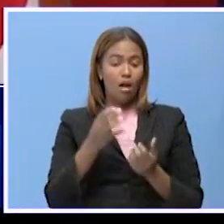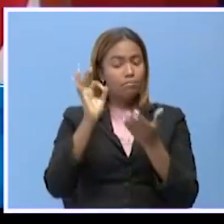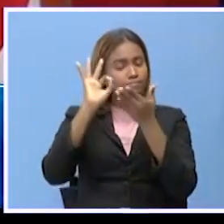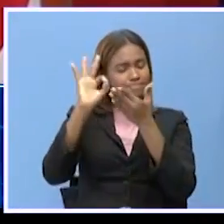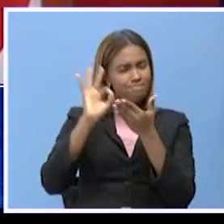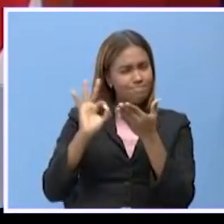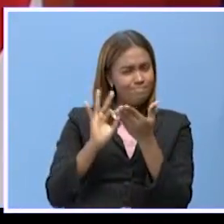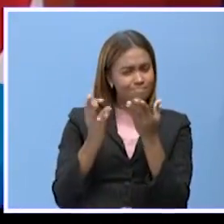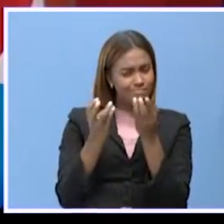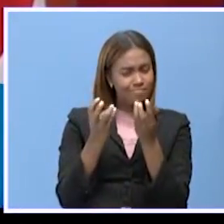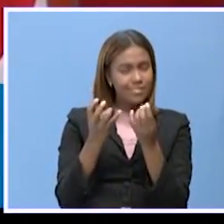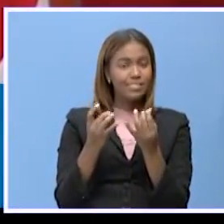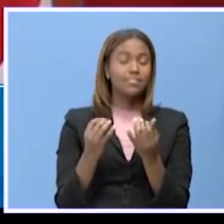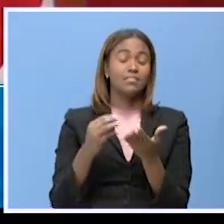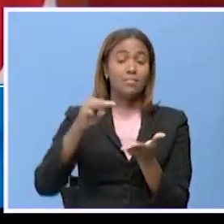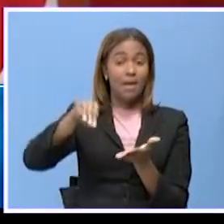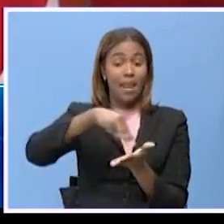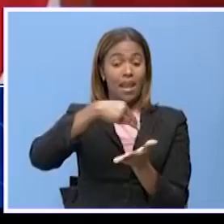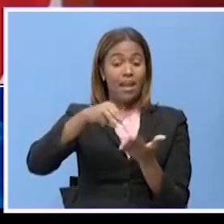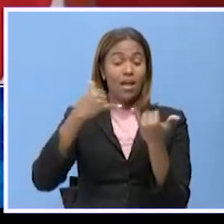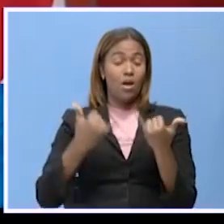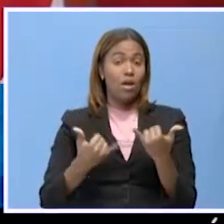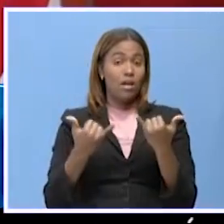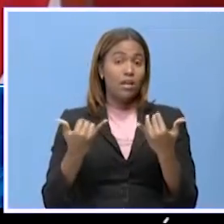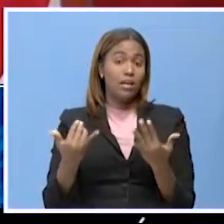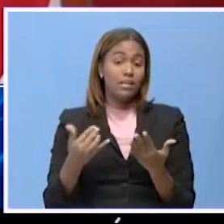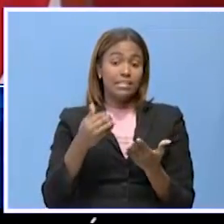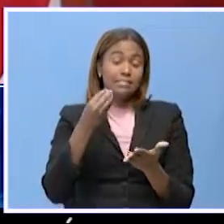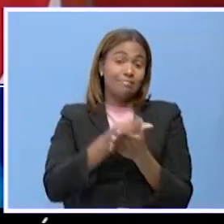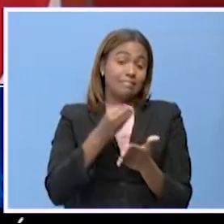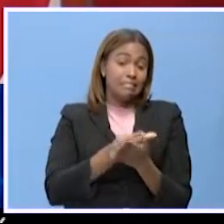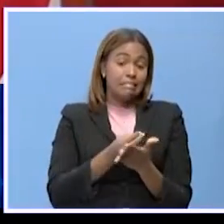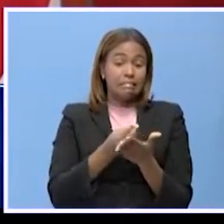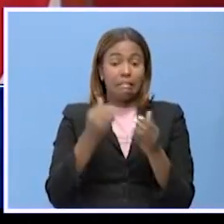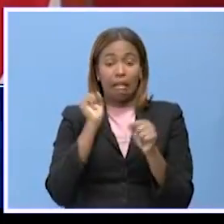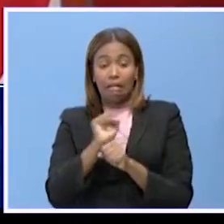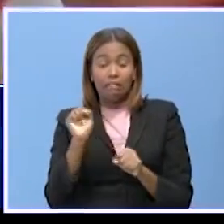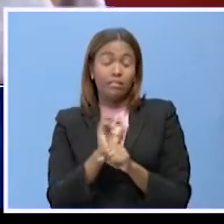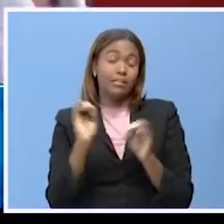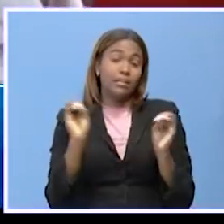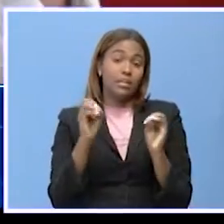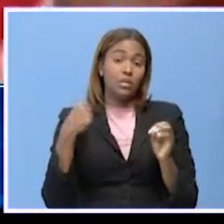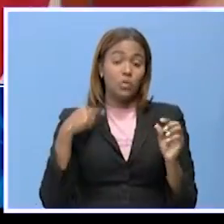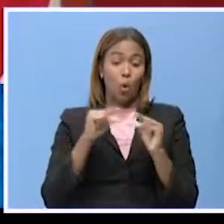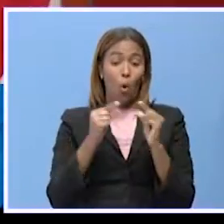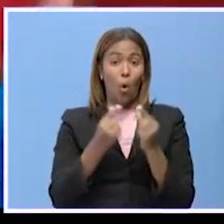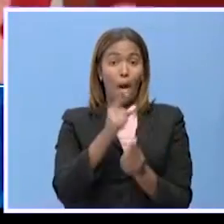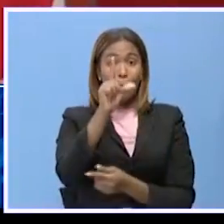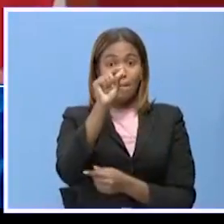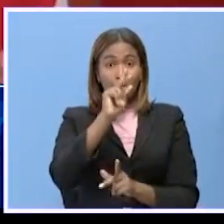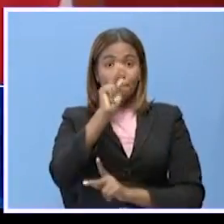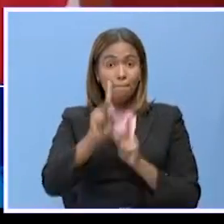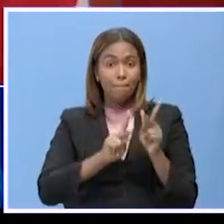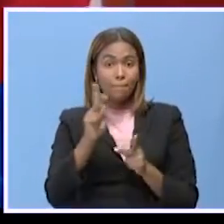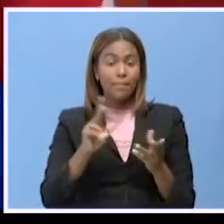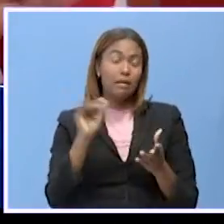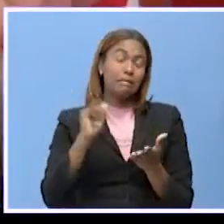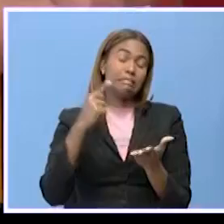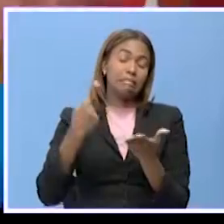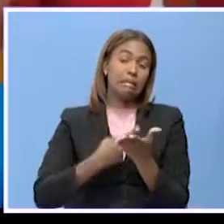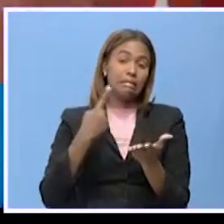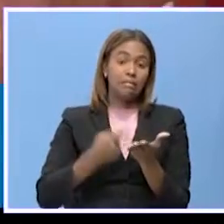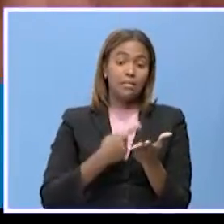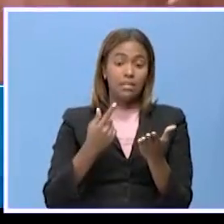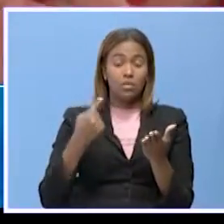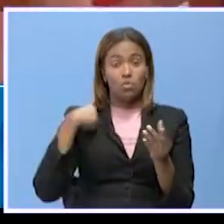Cuantitativamente, el merengue ahora mismo no está produciendo, no estamos produciendo, somos un grupo de 20 músicos. Y a veces en